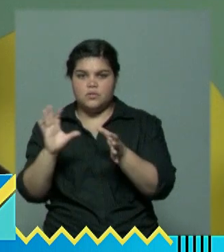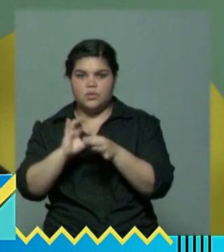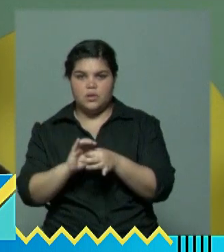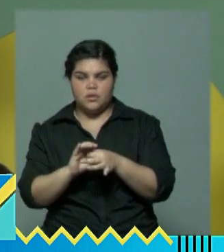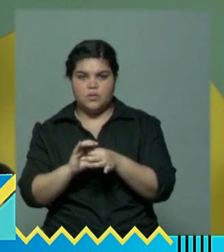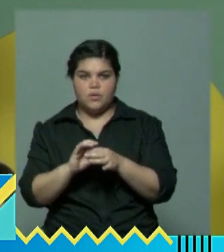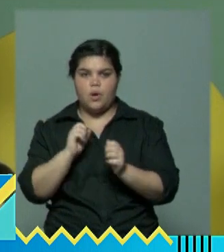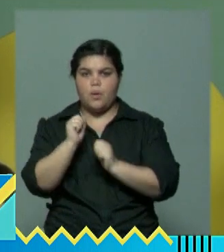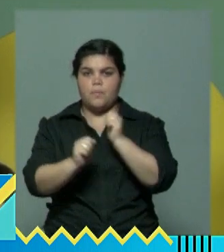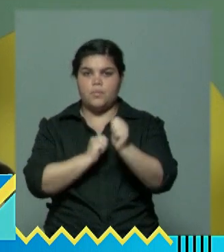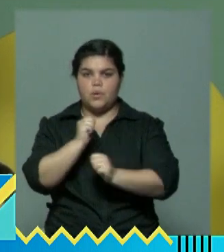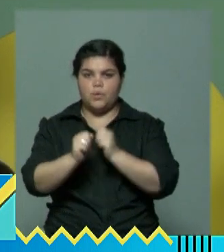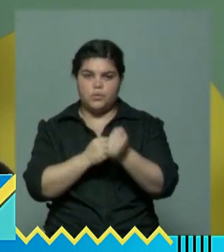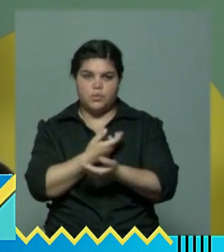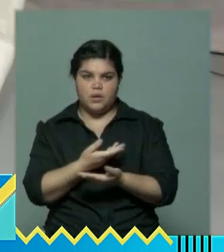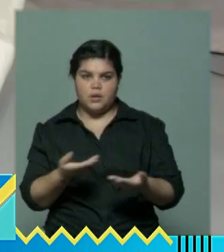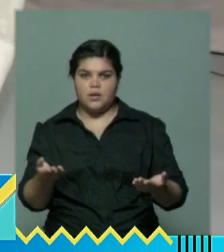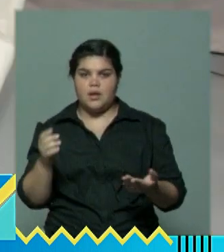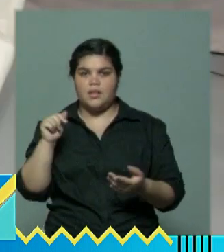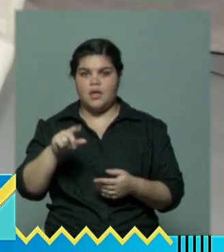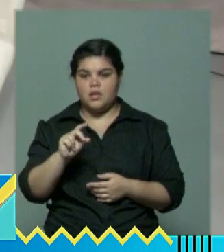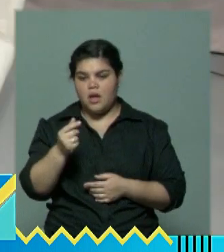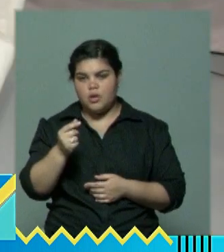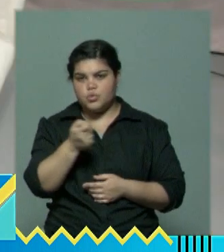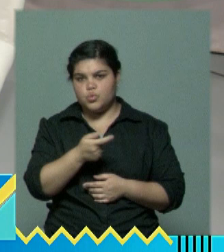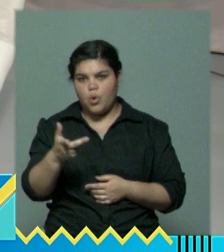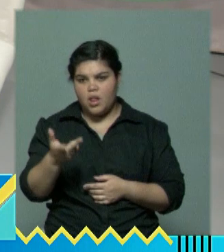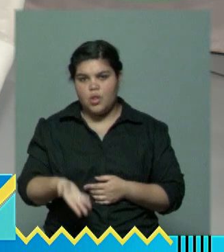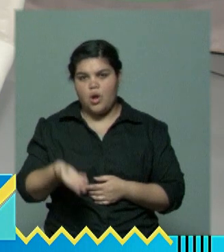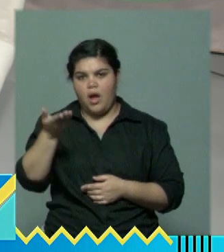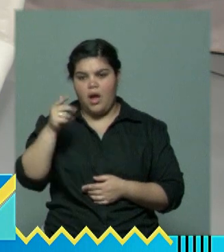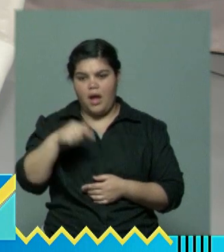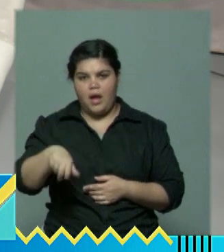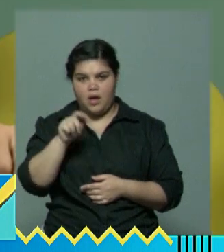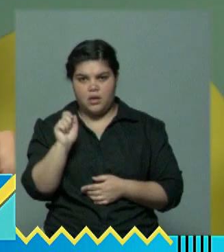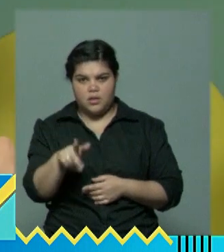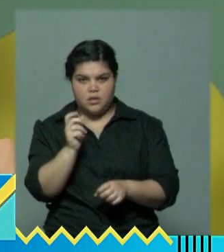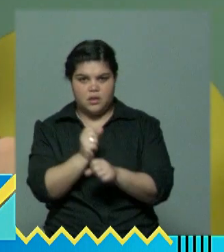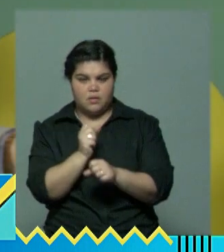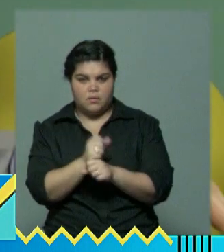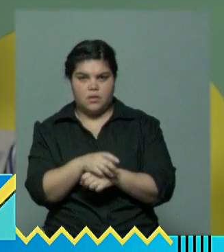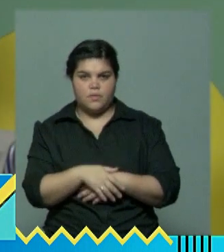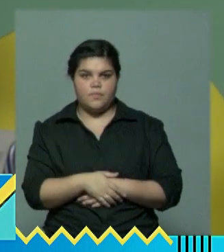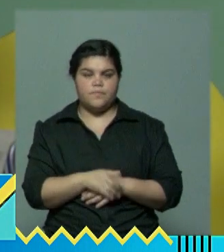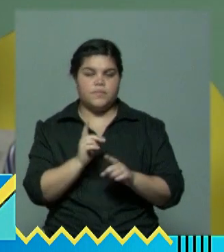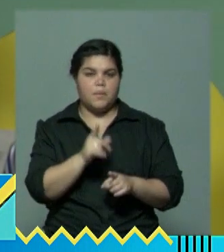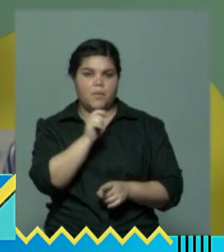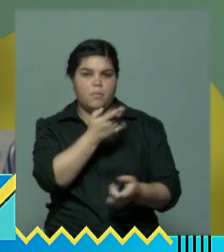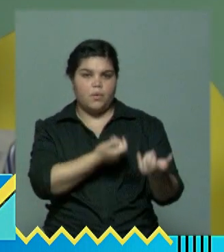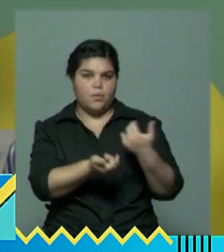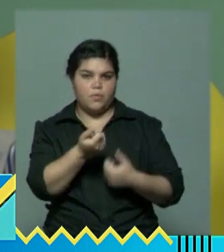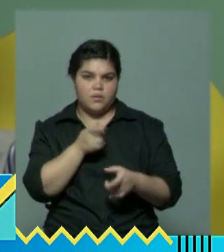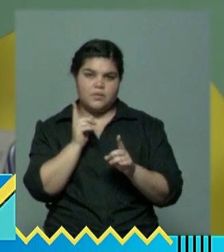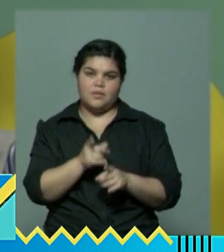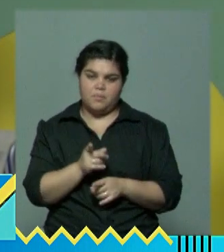tenía en general, el incremento que tenían los salarios de la actividad. Igual pensando más o menos lo que venías diciendo vos y también